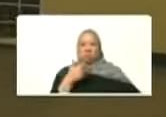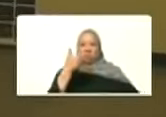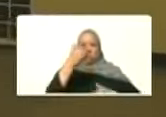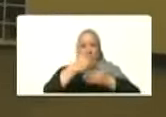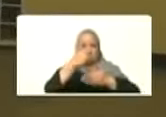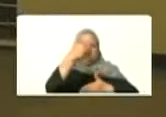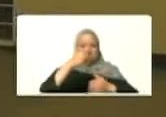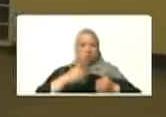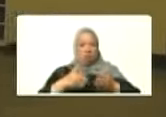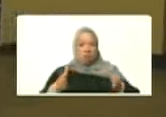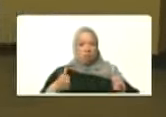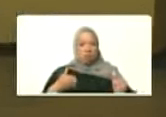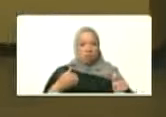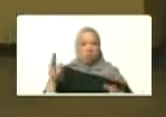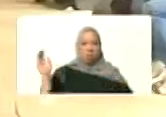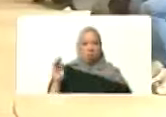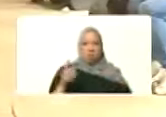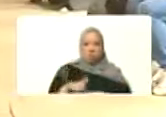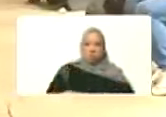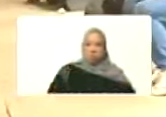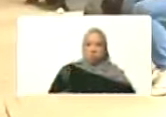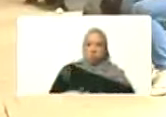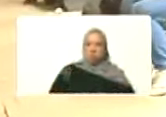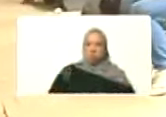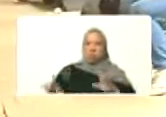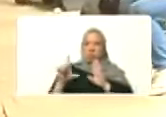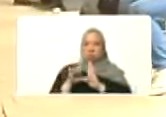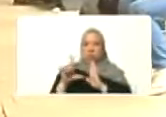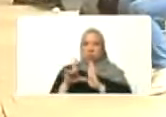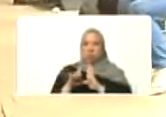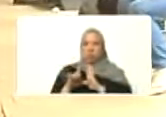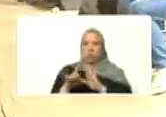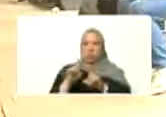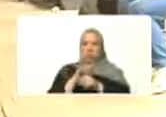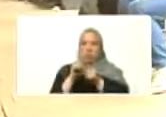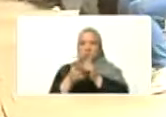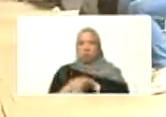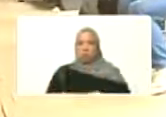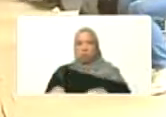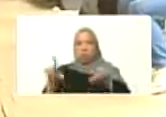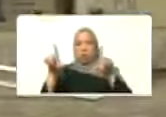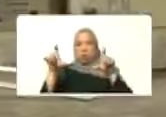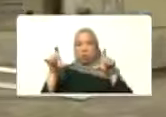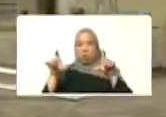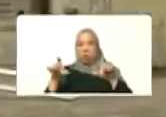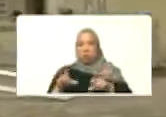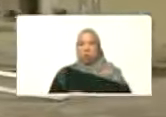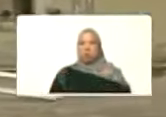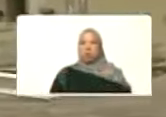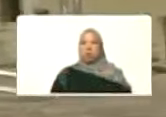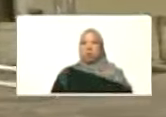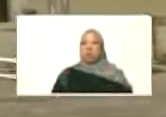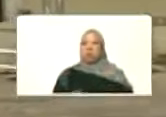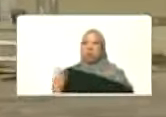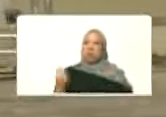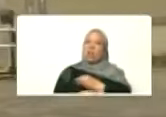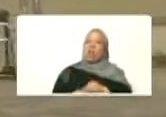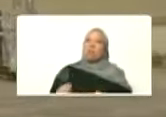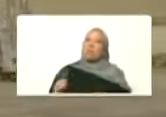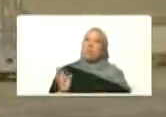liceo. Ese es otro liceo, ¿vale? Me cambiaron la imagen. Epa, epa, ¿qué hicieron